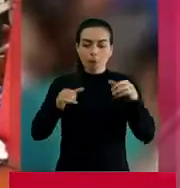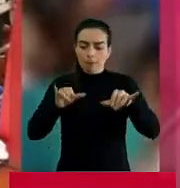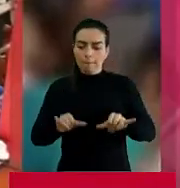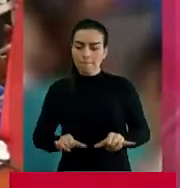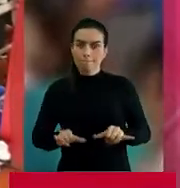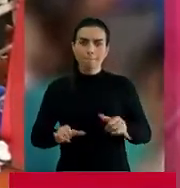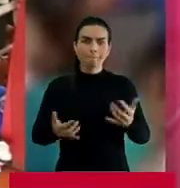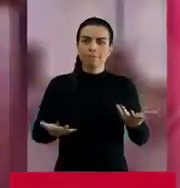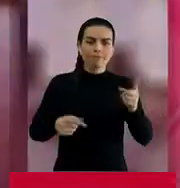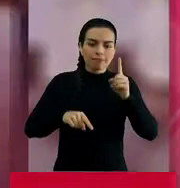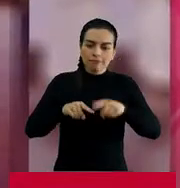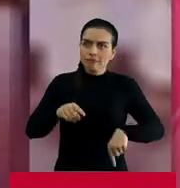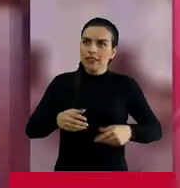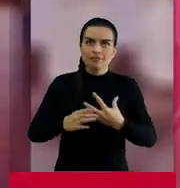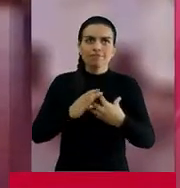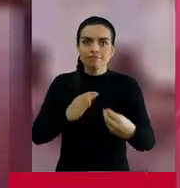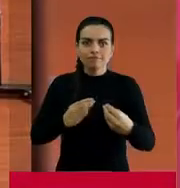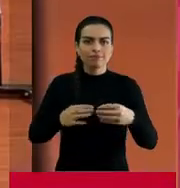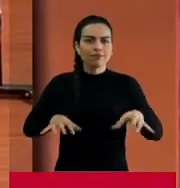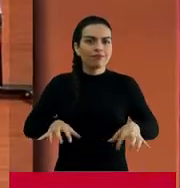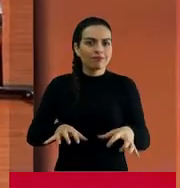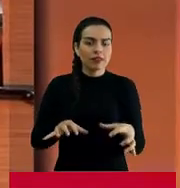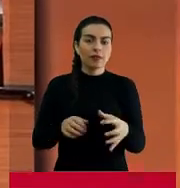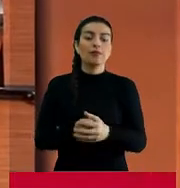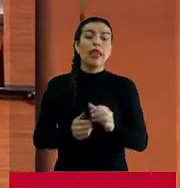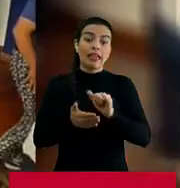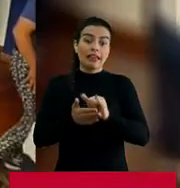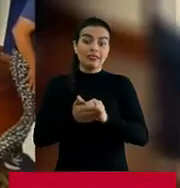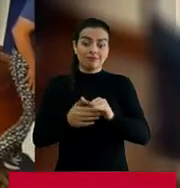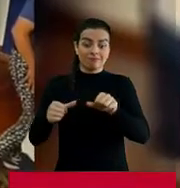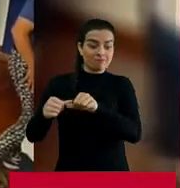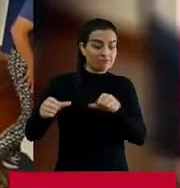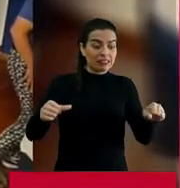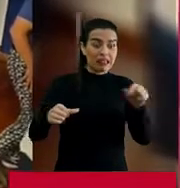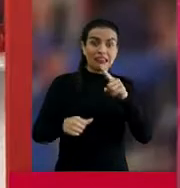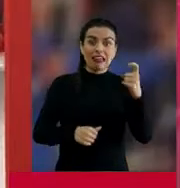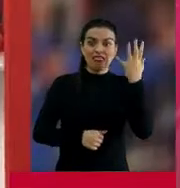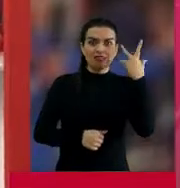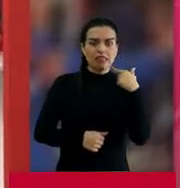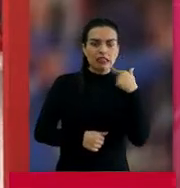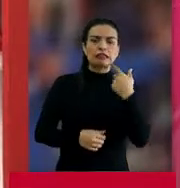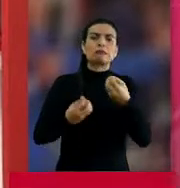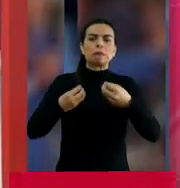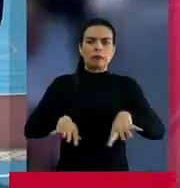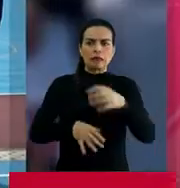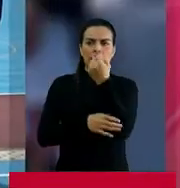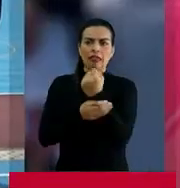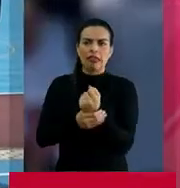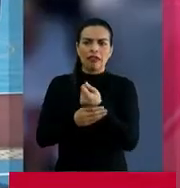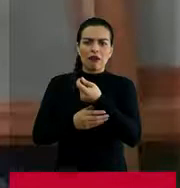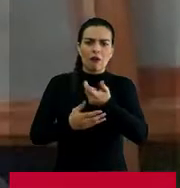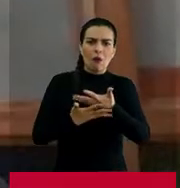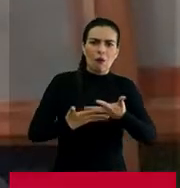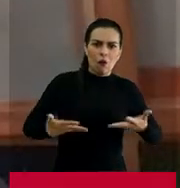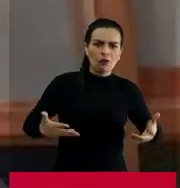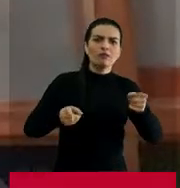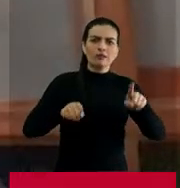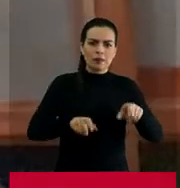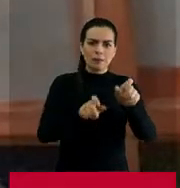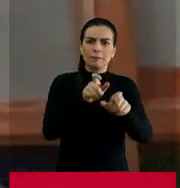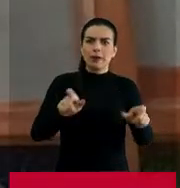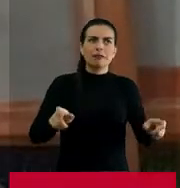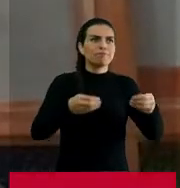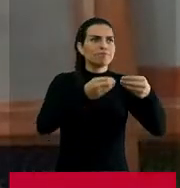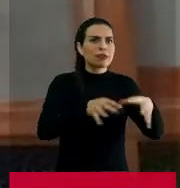en el cual las pérdidas económicas han sido de grandes magnitudes y donde están involucrados todo tipo de actores. Contamos con